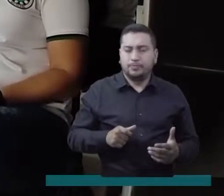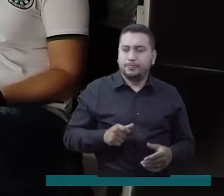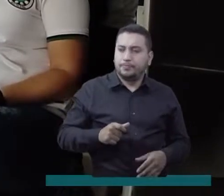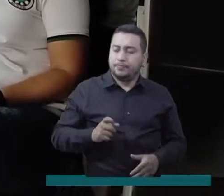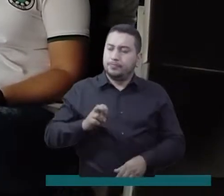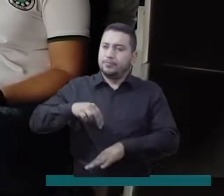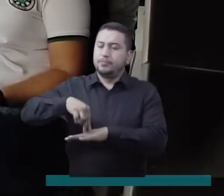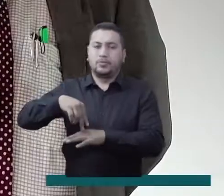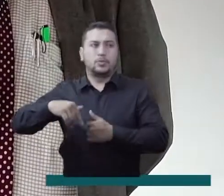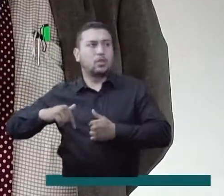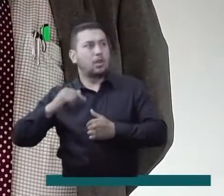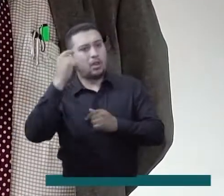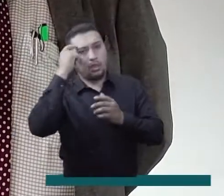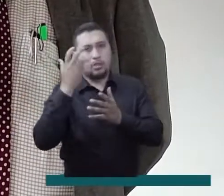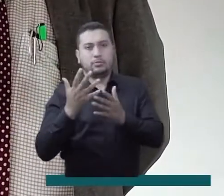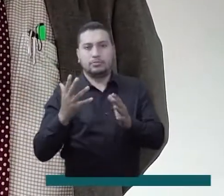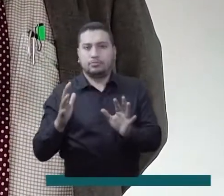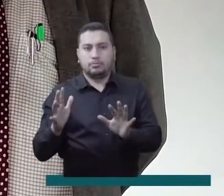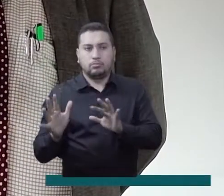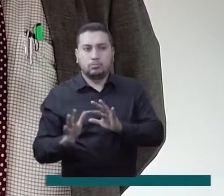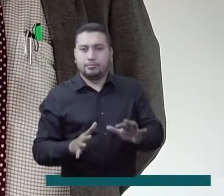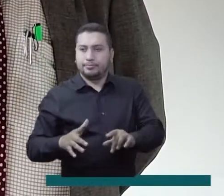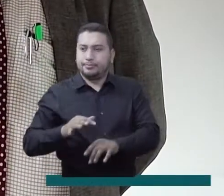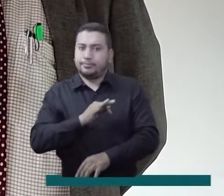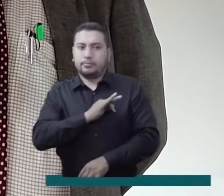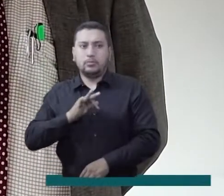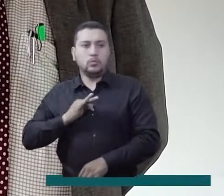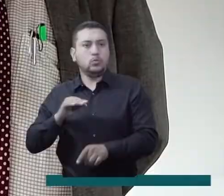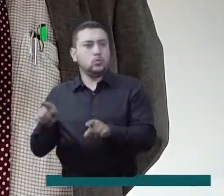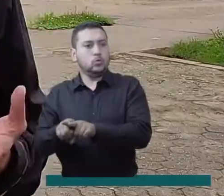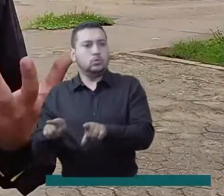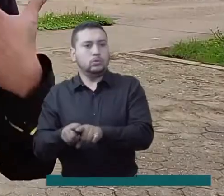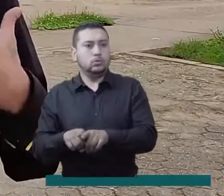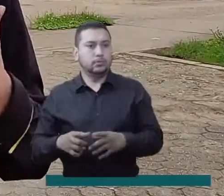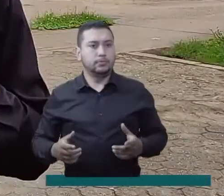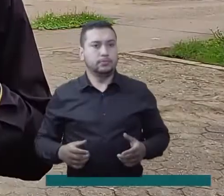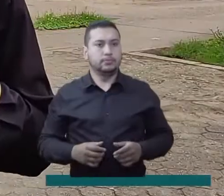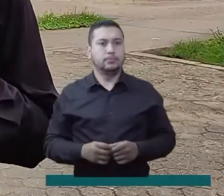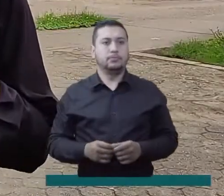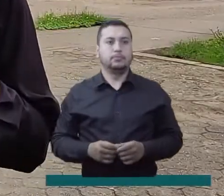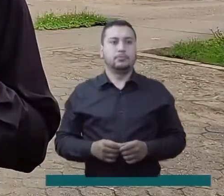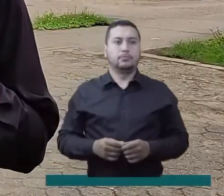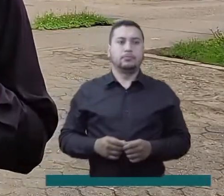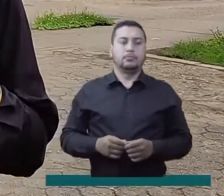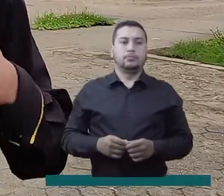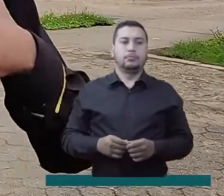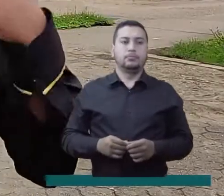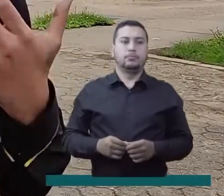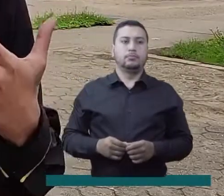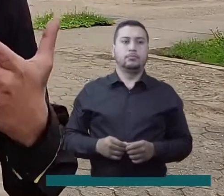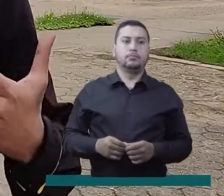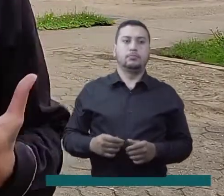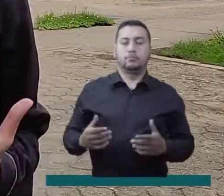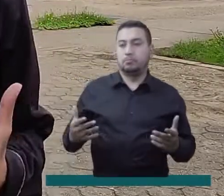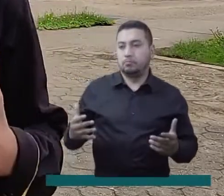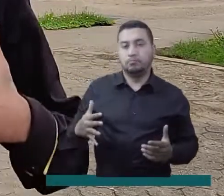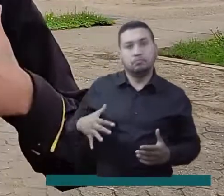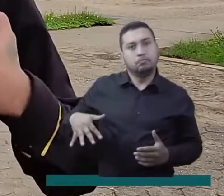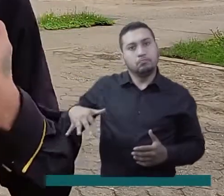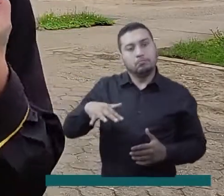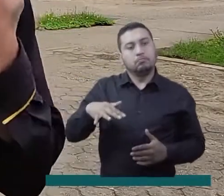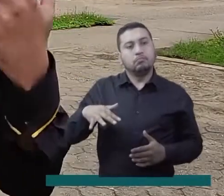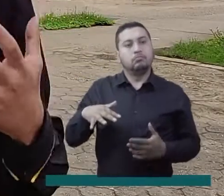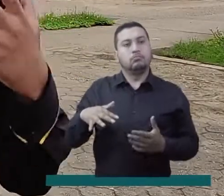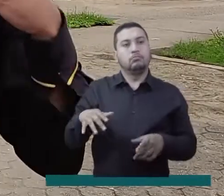desde saludar fallamos. Entonces son unas pequeñas píldoras. Son como nosotros, como un paciente. Ellos